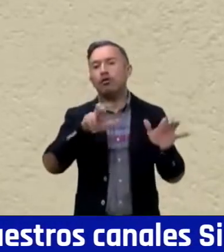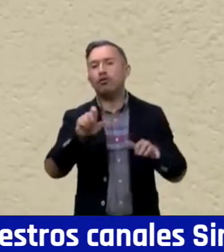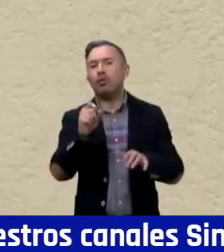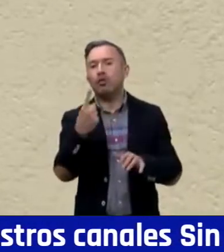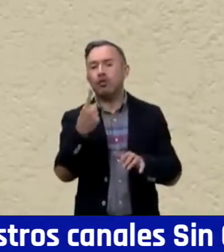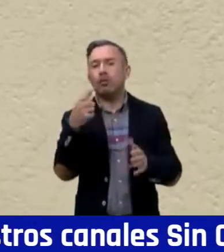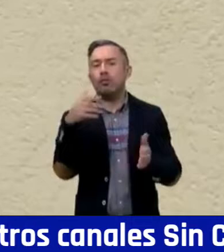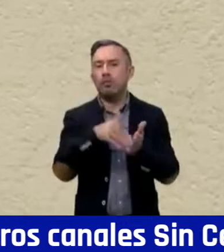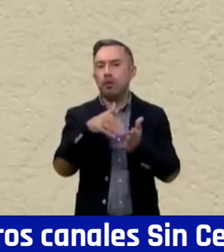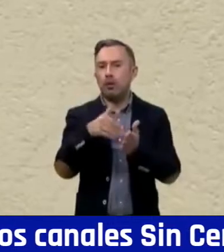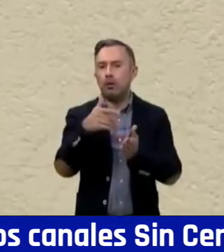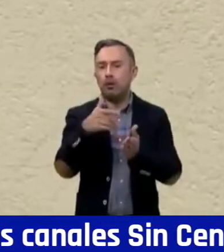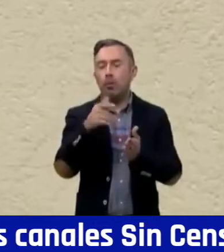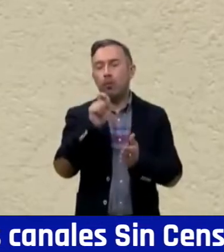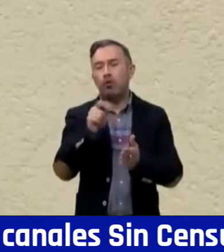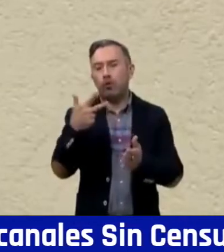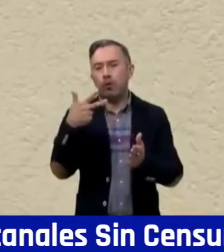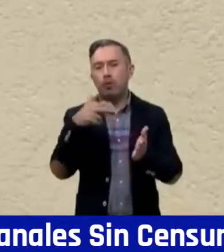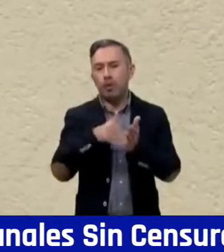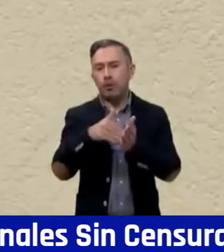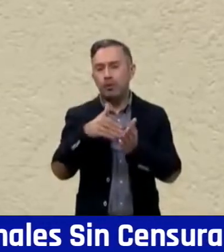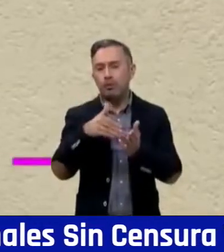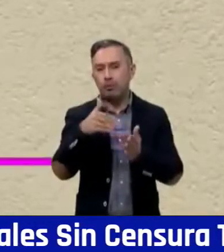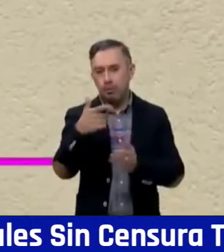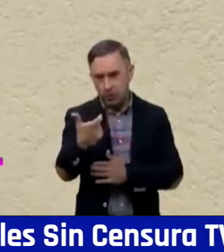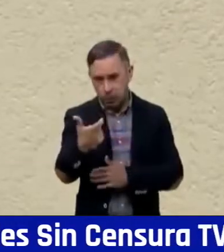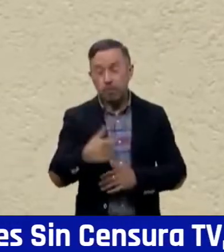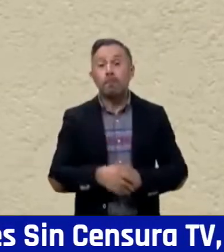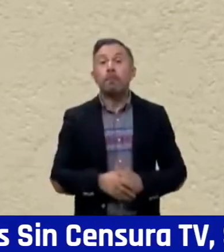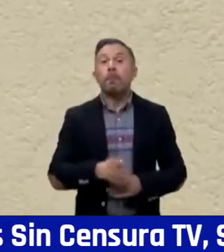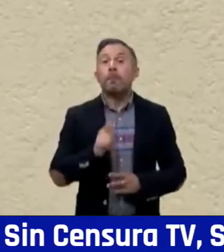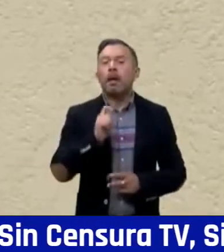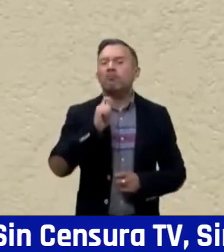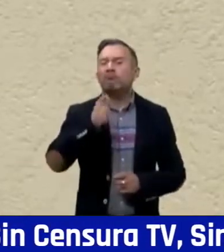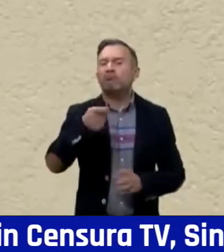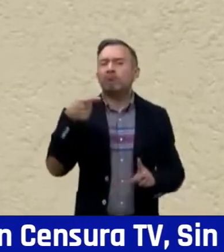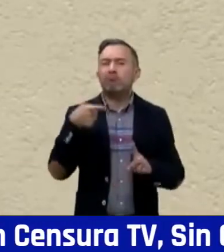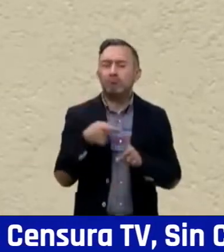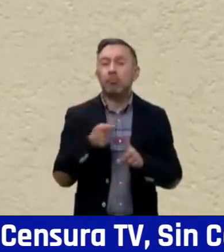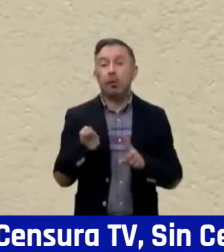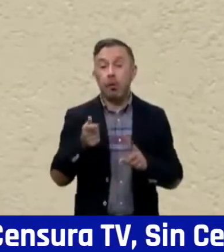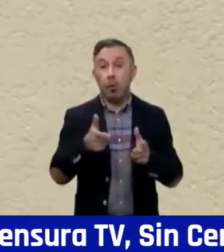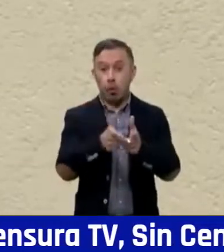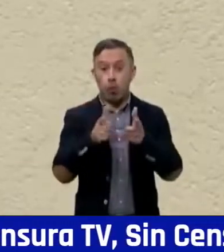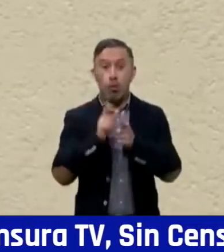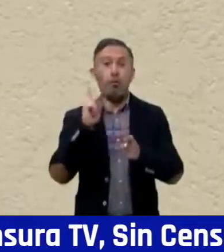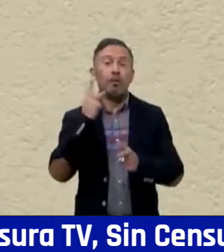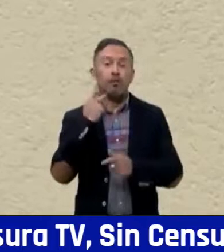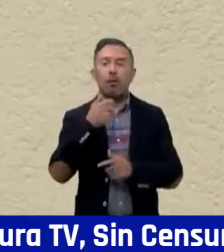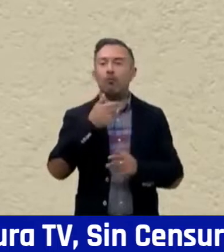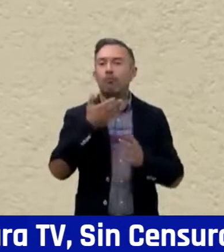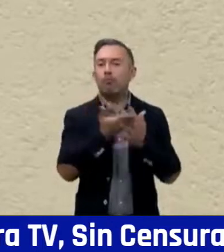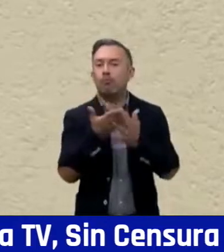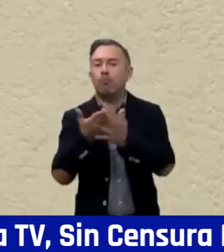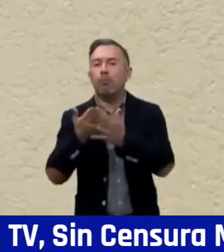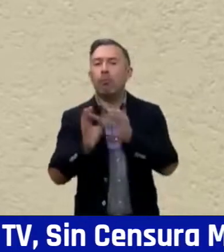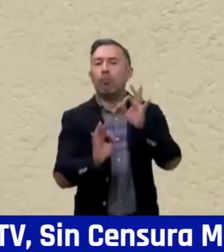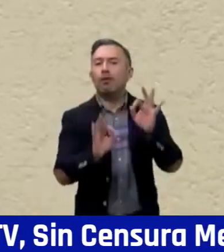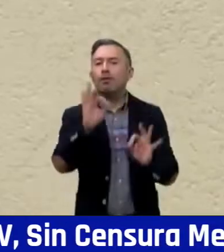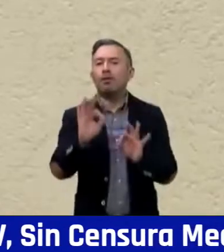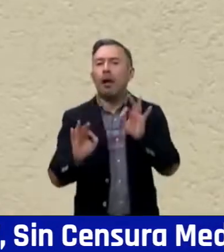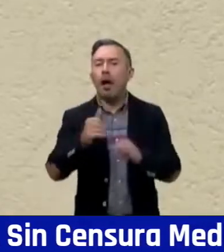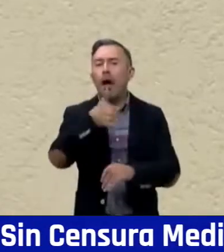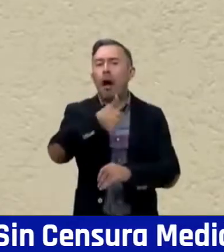millones de pesos, 0.8 millones de pesos. Cabe subrayar que la distribución por partido político, también conforme a los